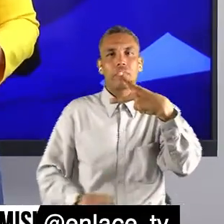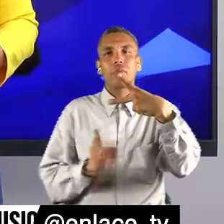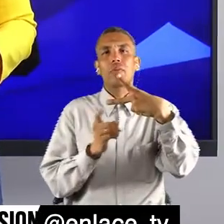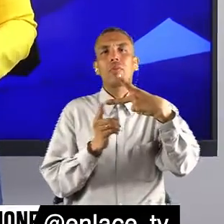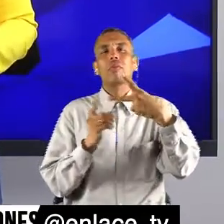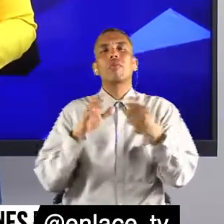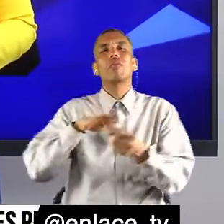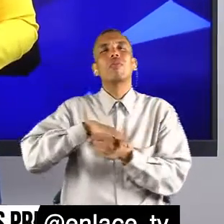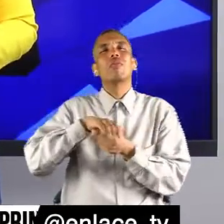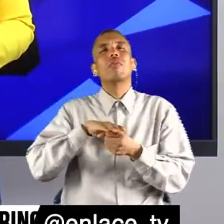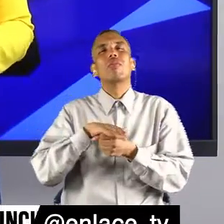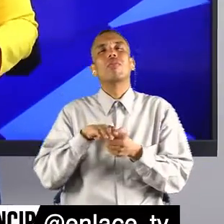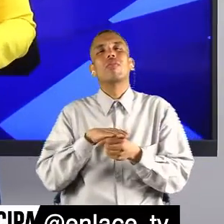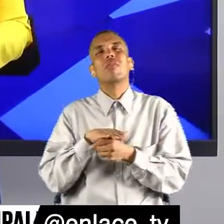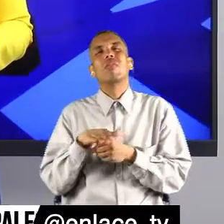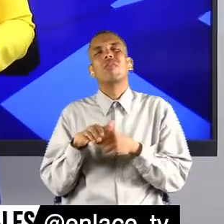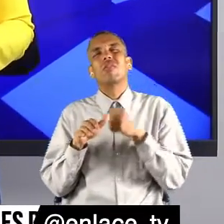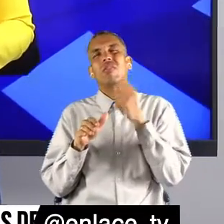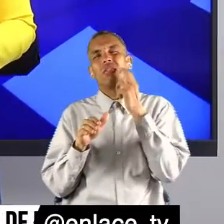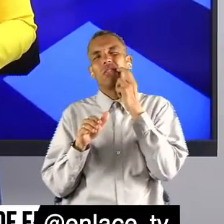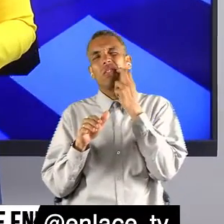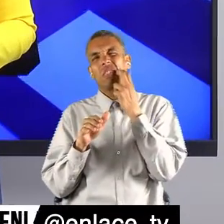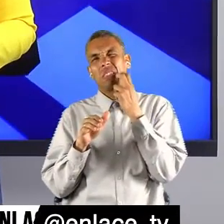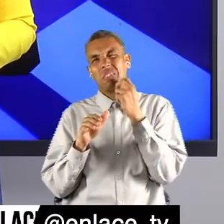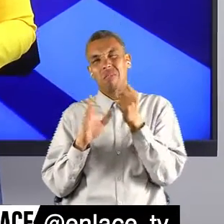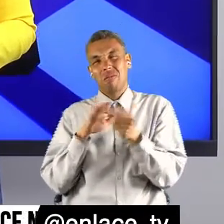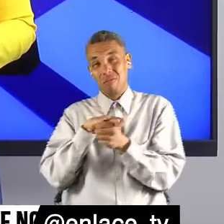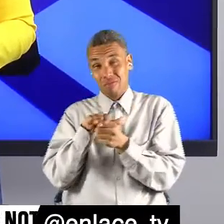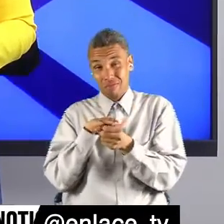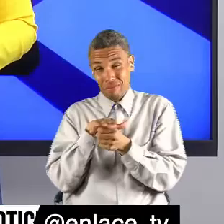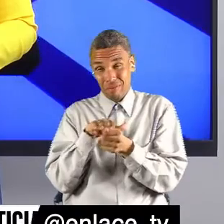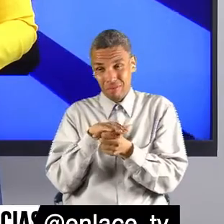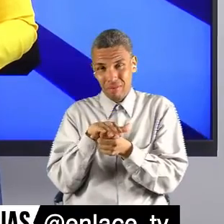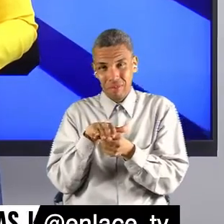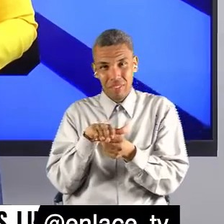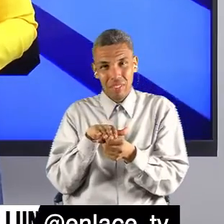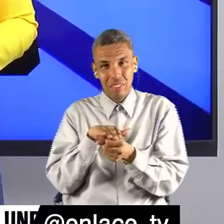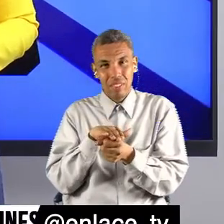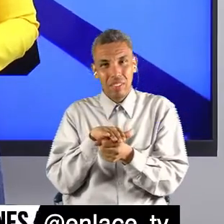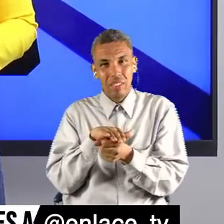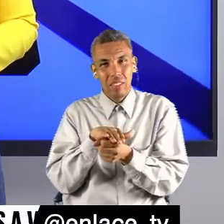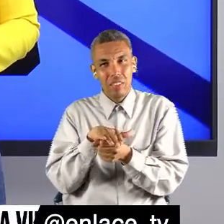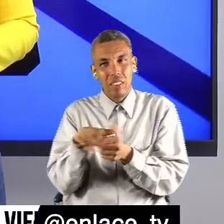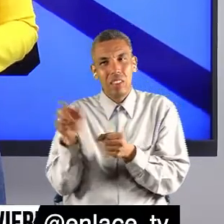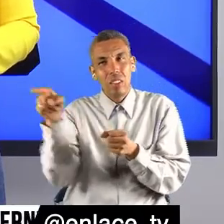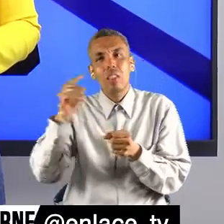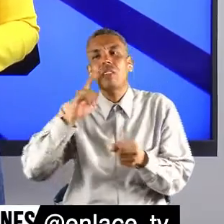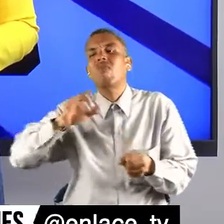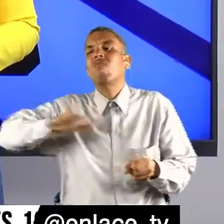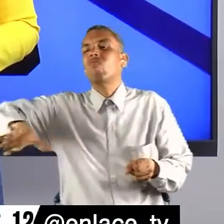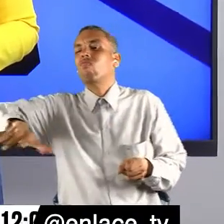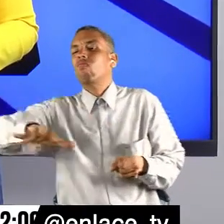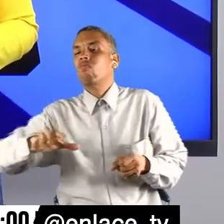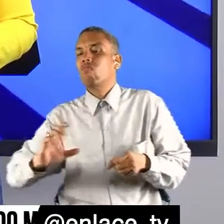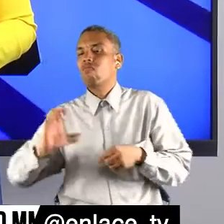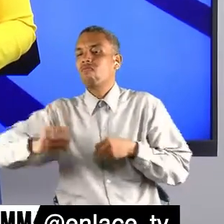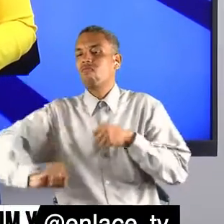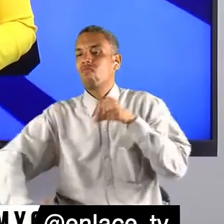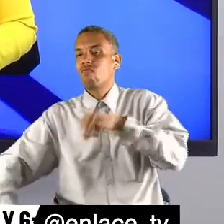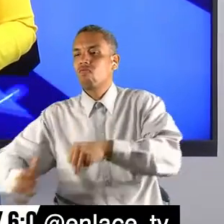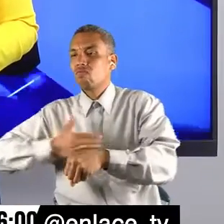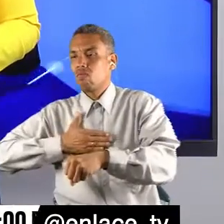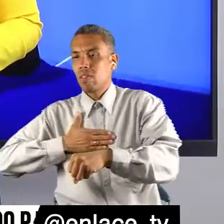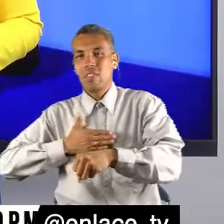pues aseguran una presunta red de mafia al interior de lo que tiene que ver con la restitución de tierras. La unidad de la restitución de tierras en